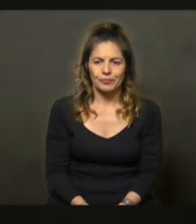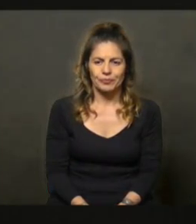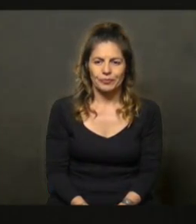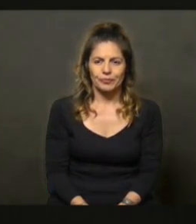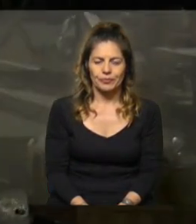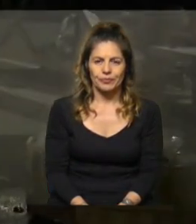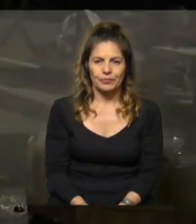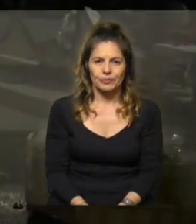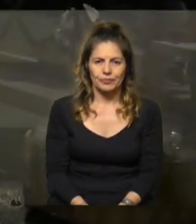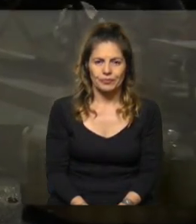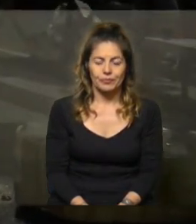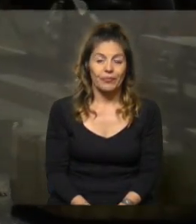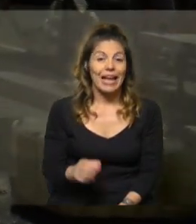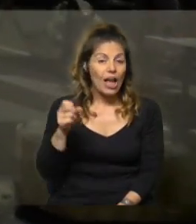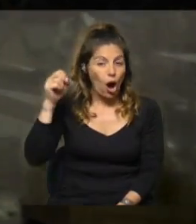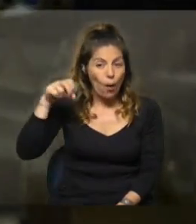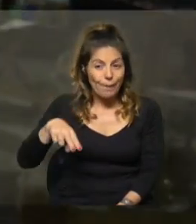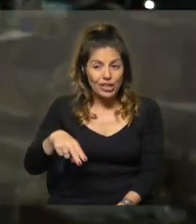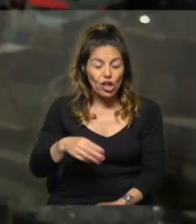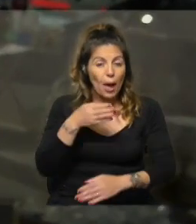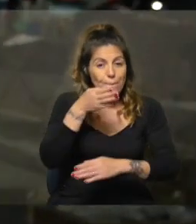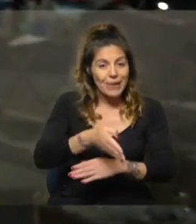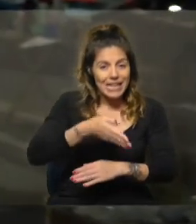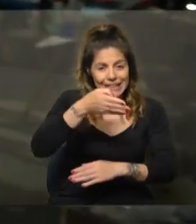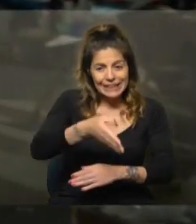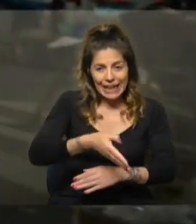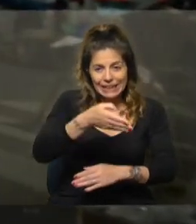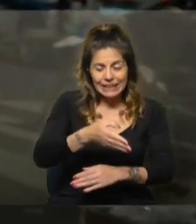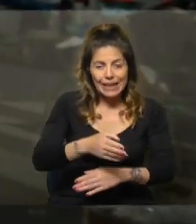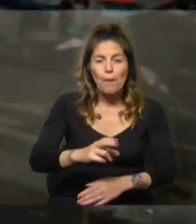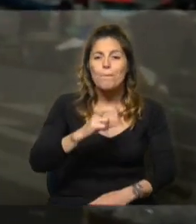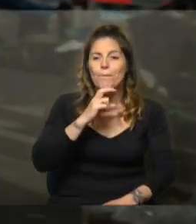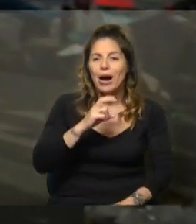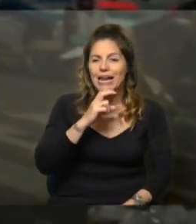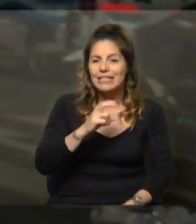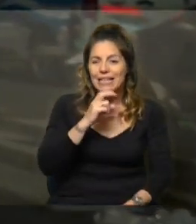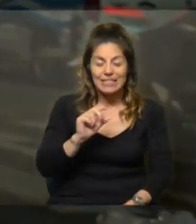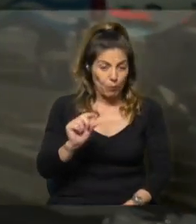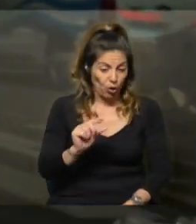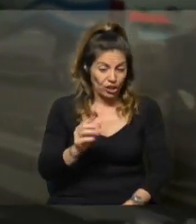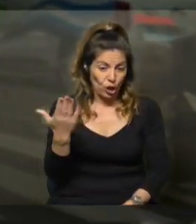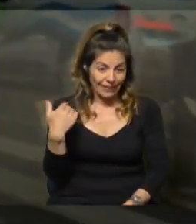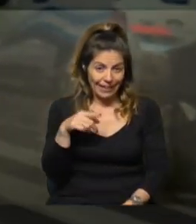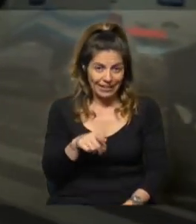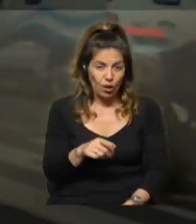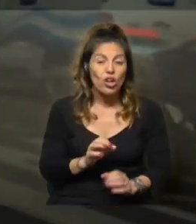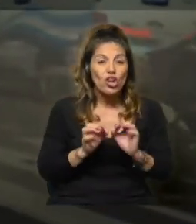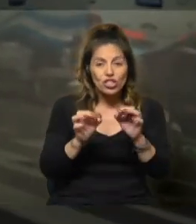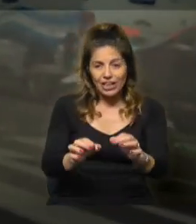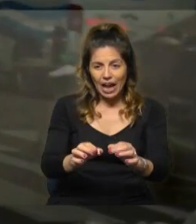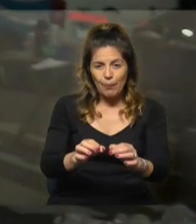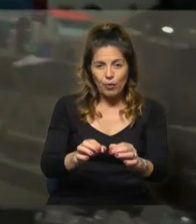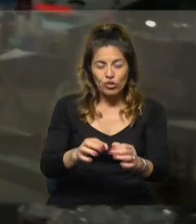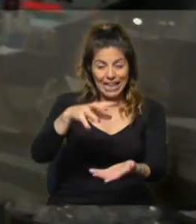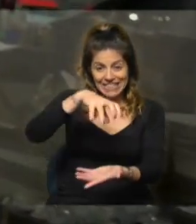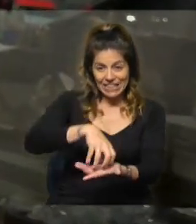paz las opiniones de los militantes de Sergio masa hace minutito nada más cuando llegamos al centro